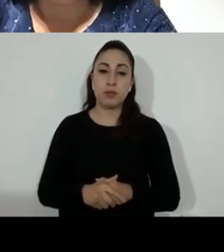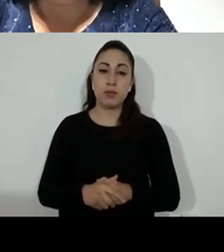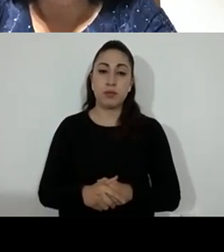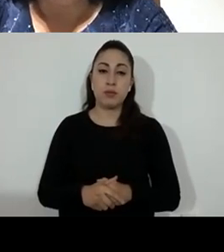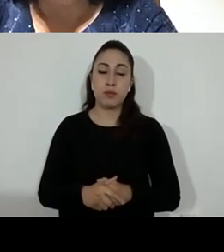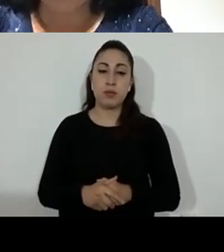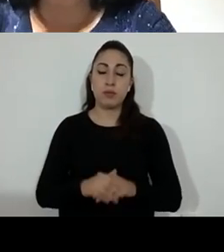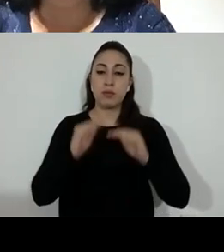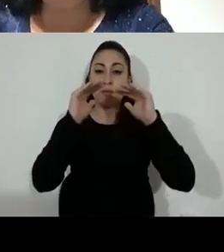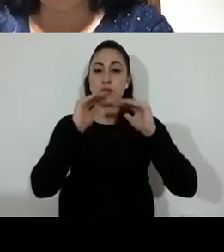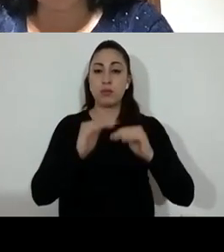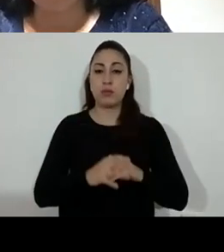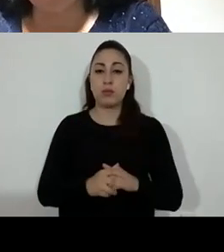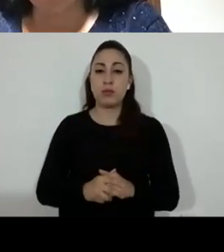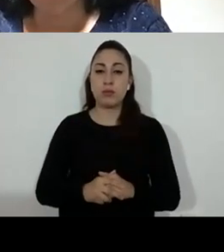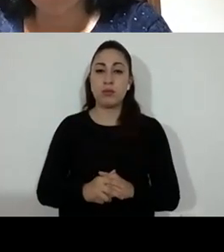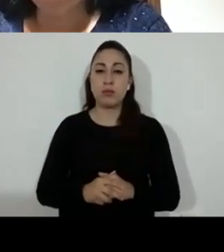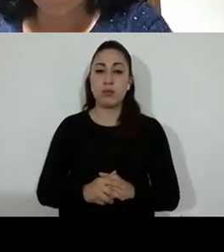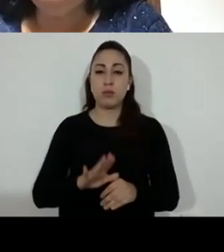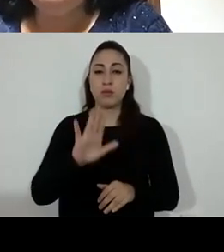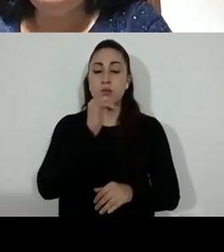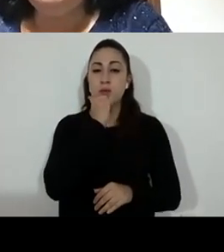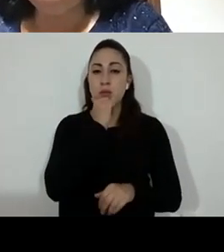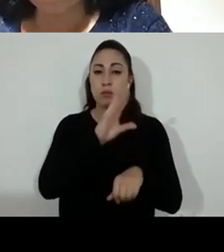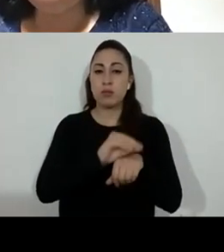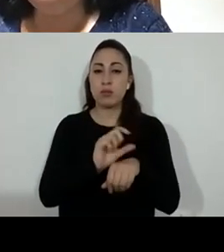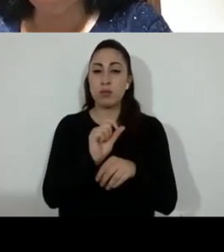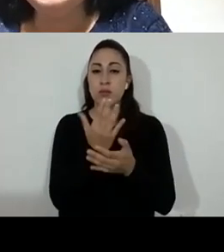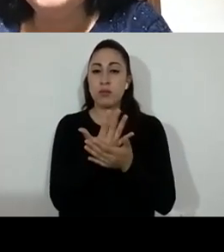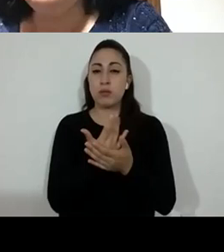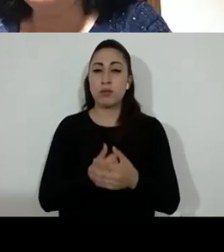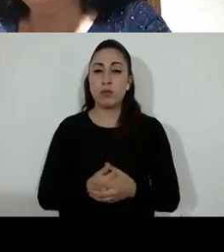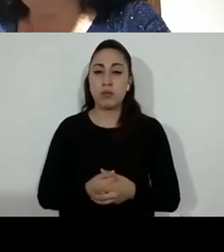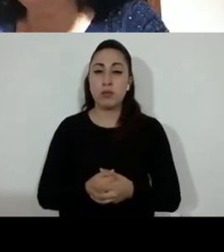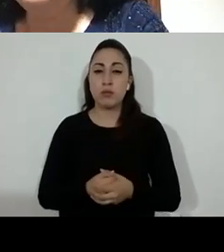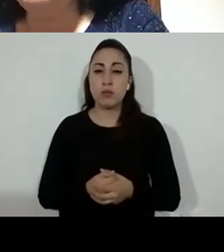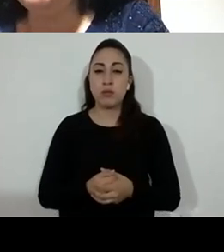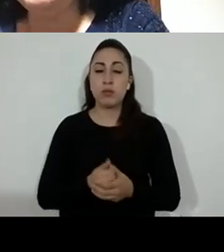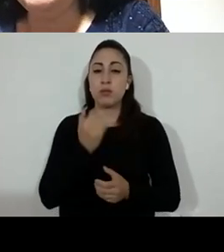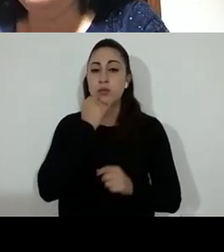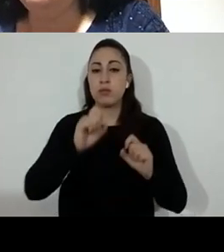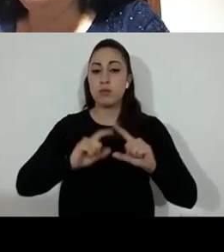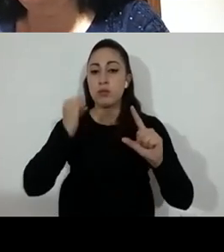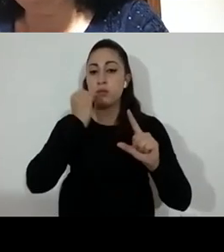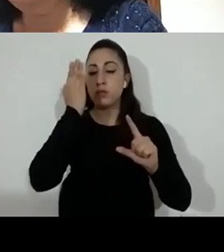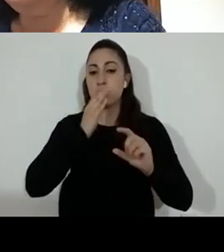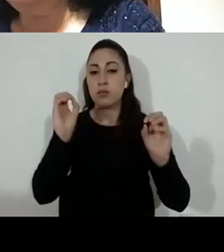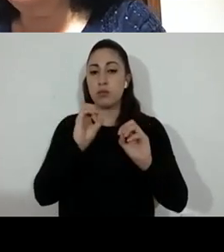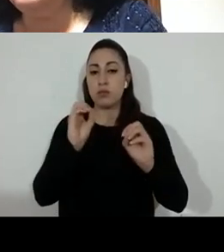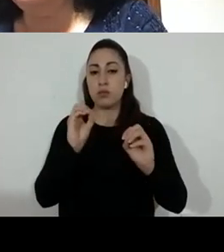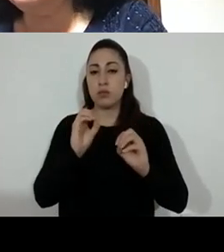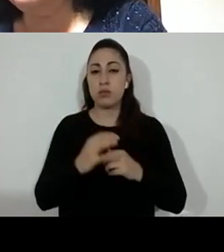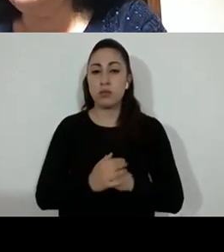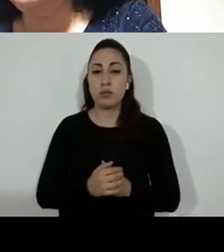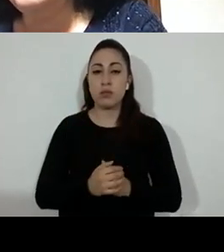El siguiente punto del orden. Diputado presidente, perdón. Dígame. Perdón, sí, diga. No se ha proyectado en la pantalla y